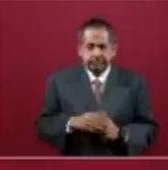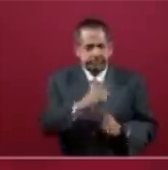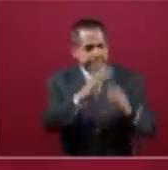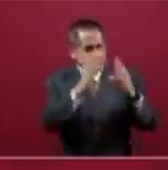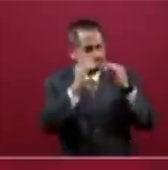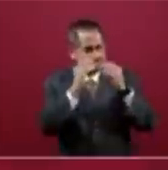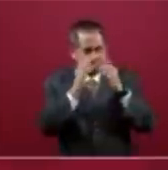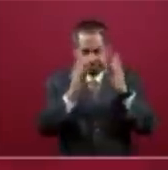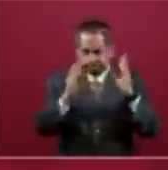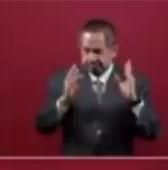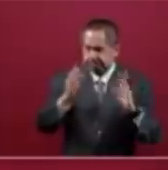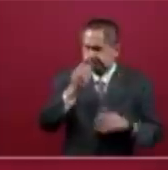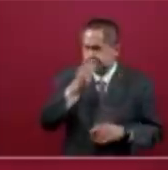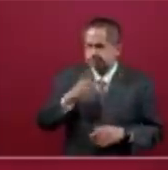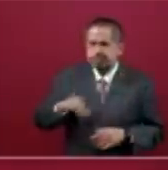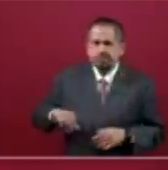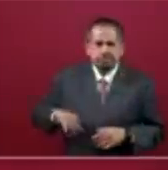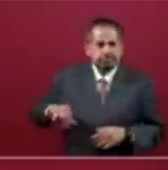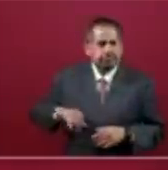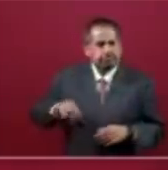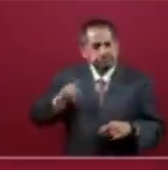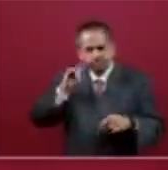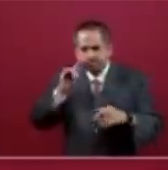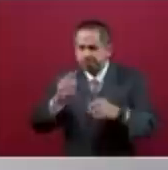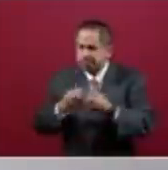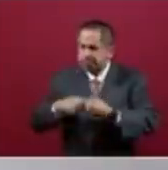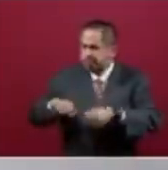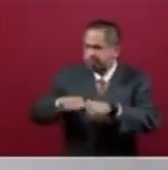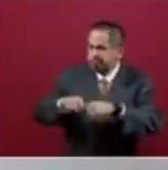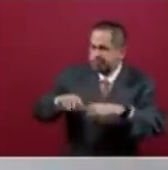interés por lo social